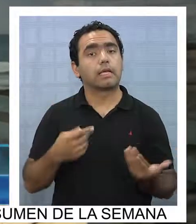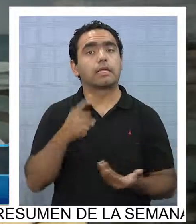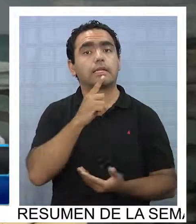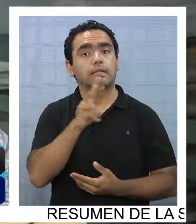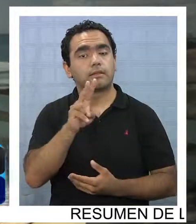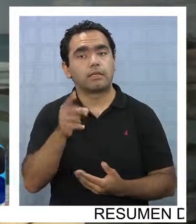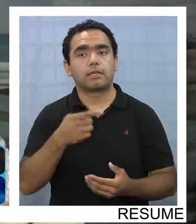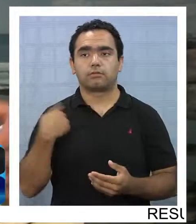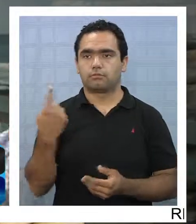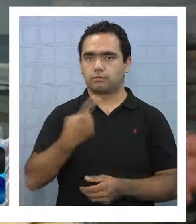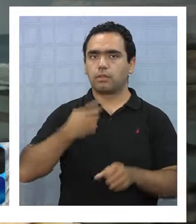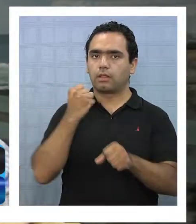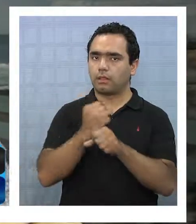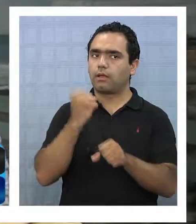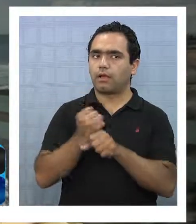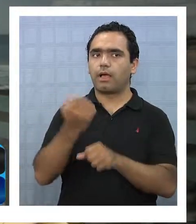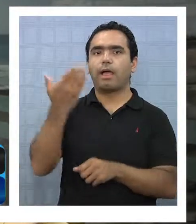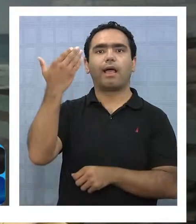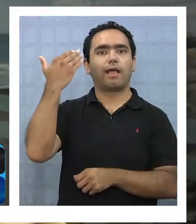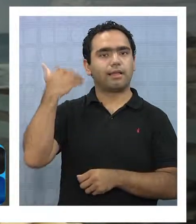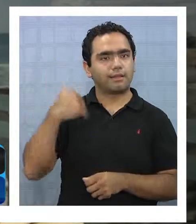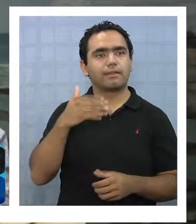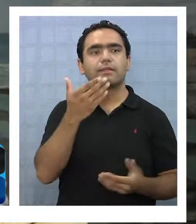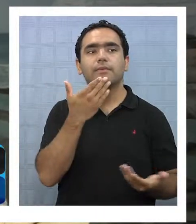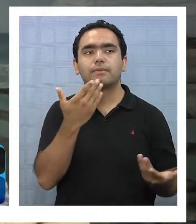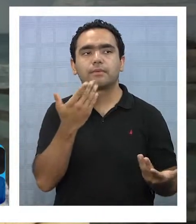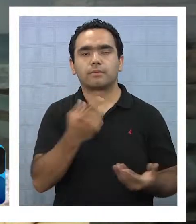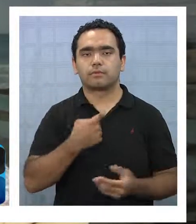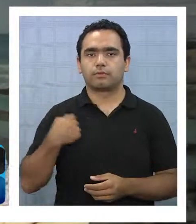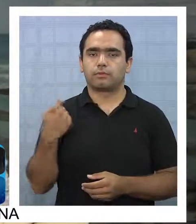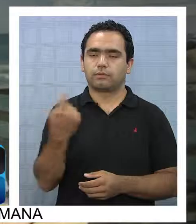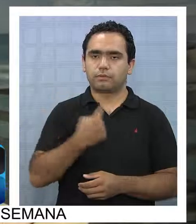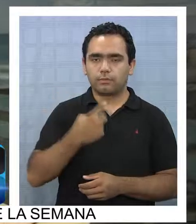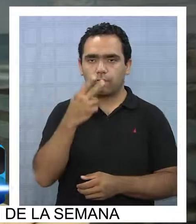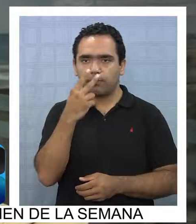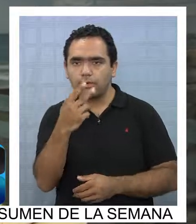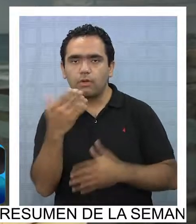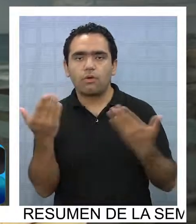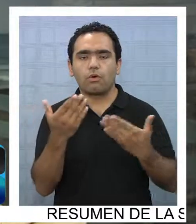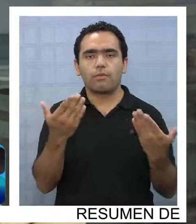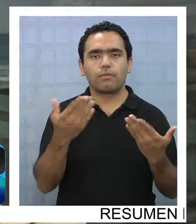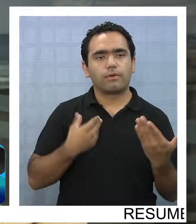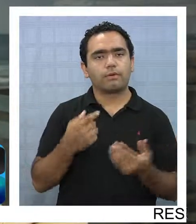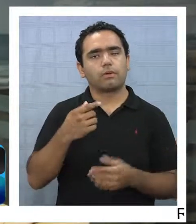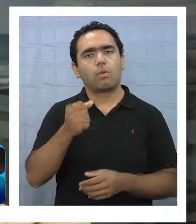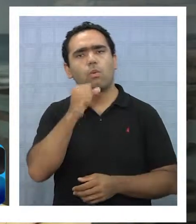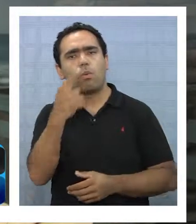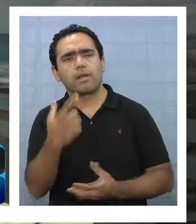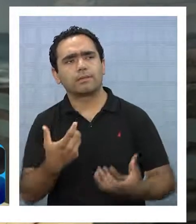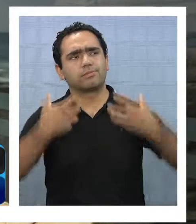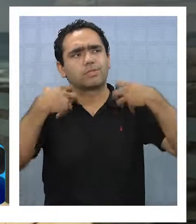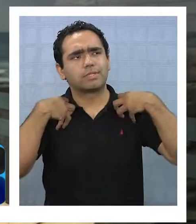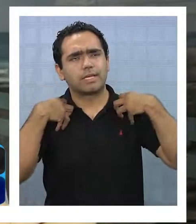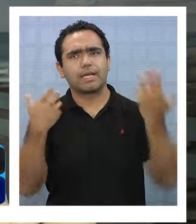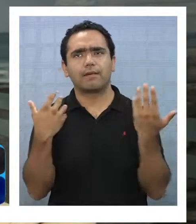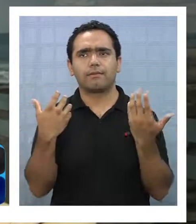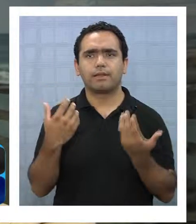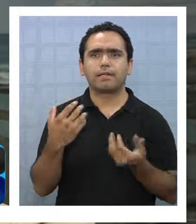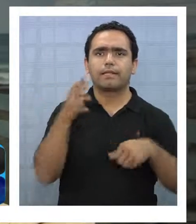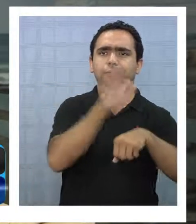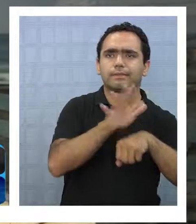dentro de este medio hace bastante tiempo, hemos podido palpar en el terreno cuál es el rol que cumplen estos canales, desde los